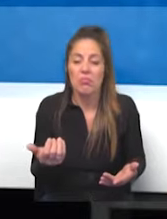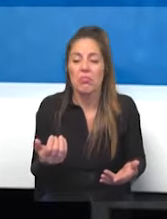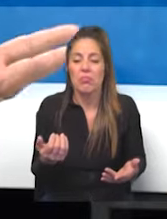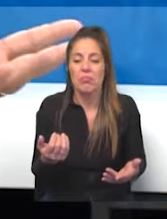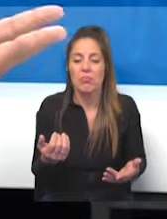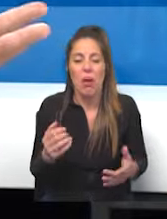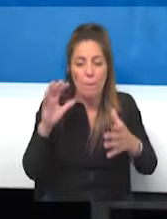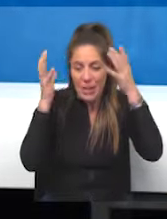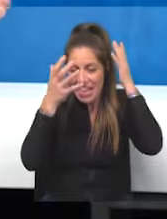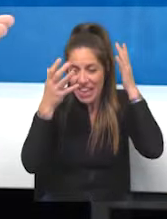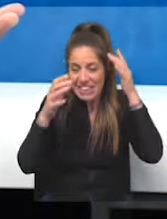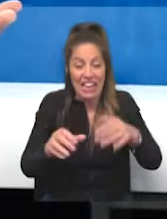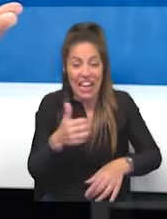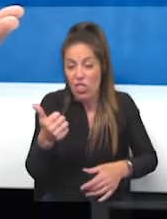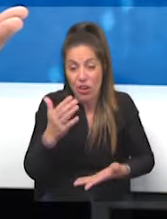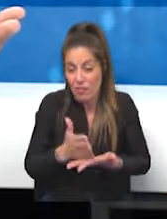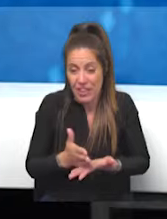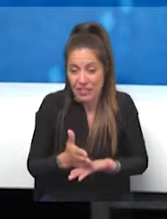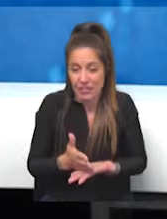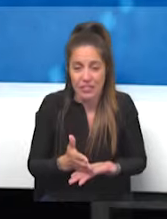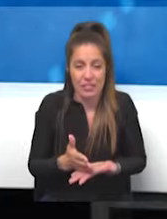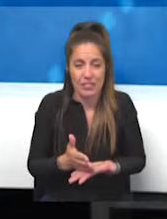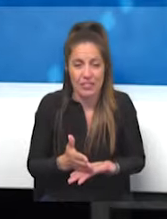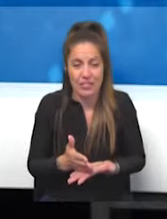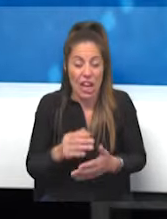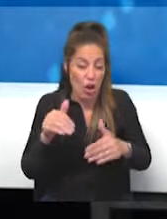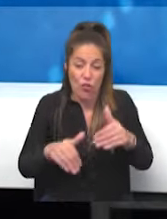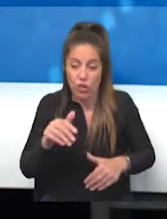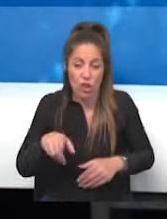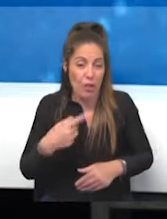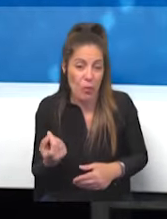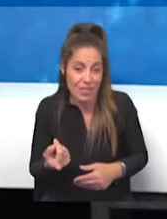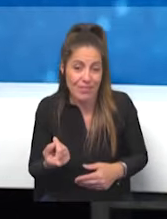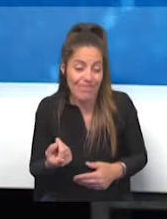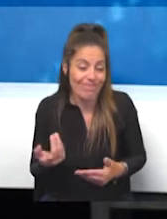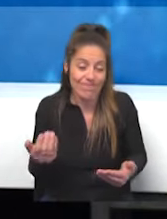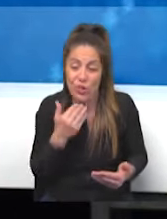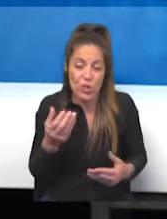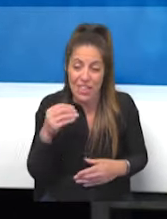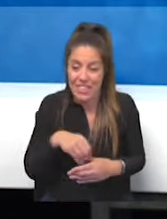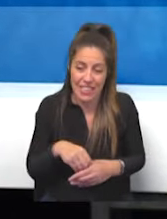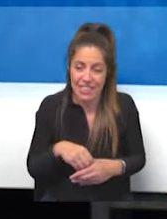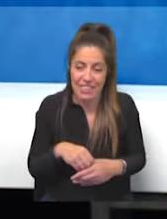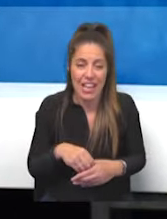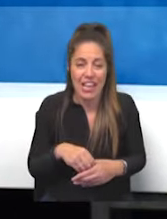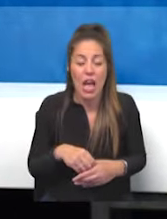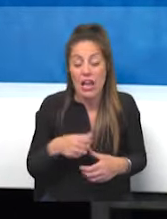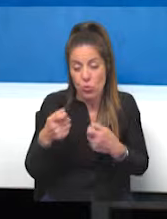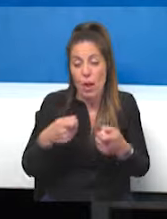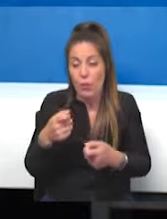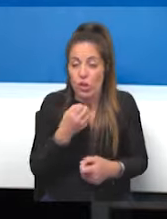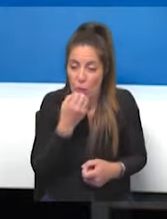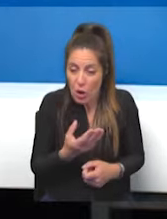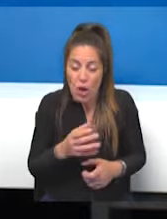bile resultó ganador en los hechos en los votos después entonces no sé la incidencia me parece sí que es un aporte bueno